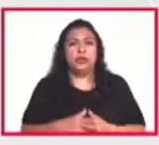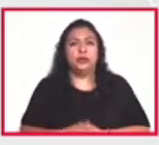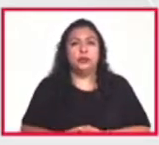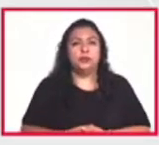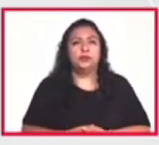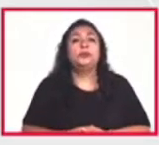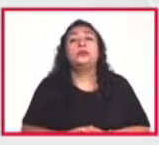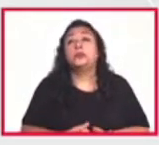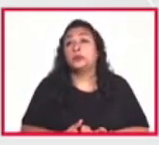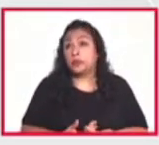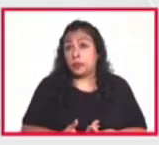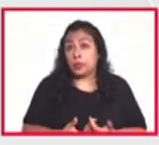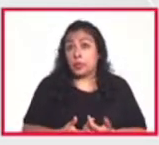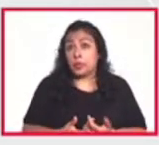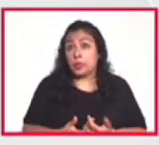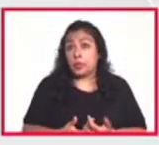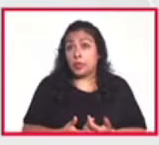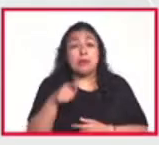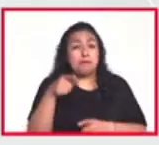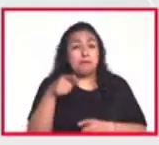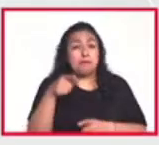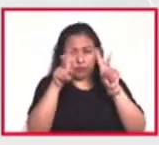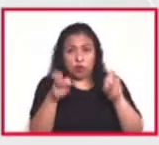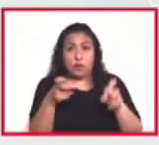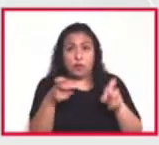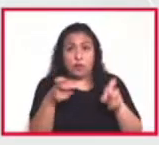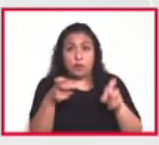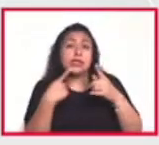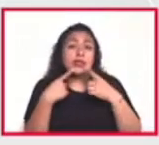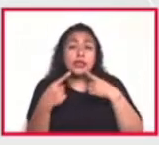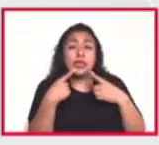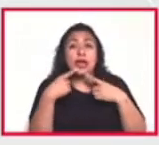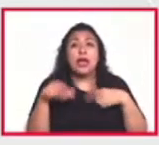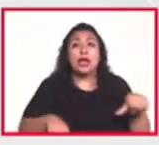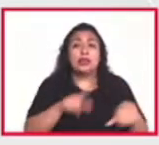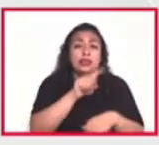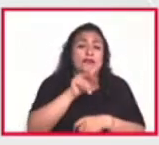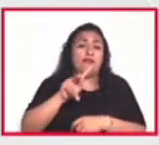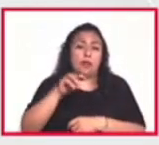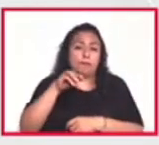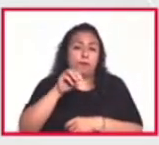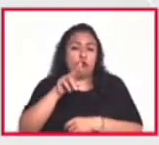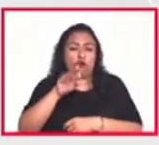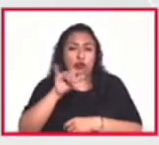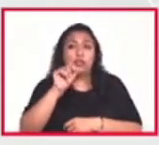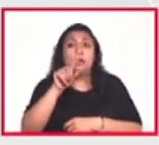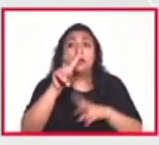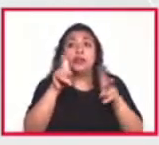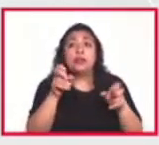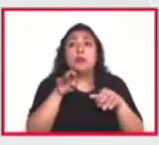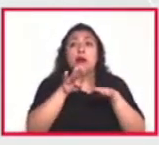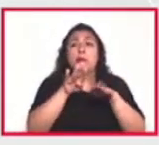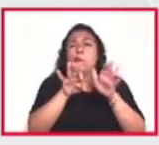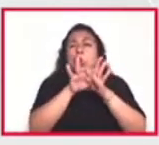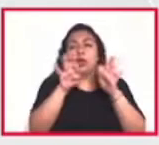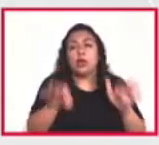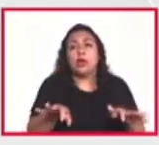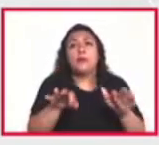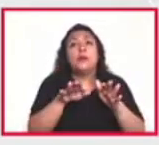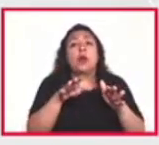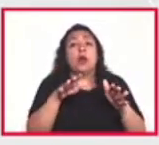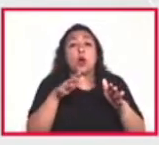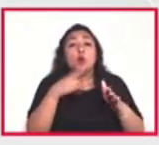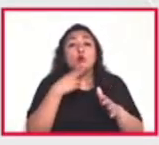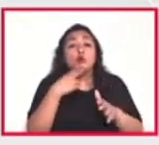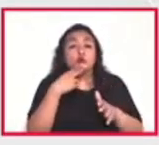Y no nos salimos de tema porque durante las mesas de diálogo de la jornada TV Morfosis también se abordaron temas como el impacto que tienen las plataformas